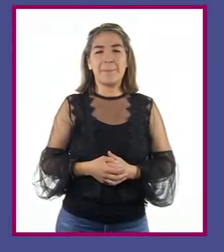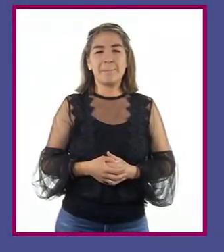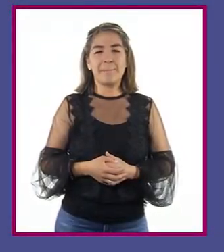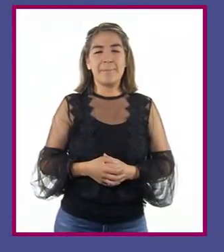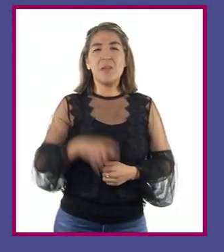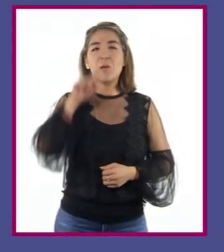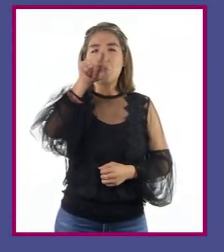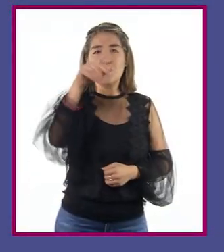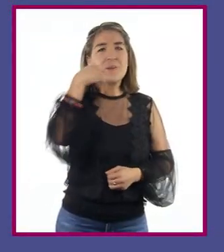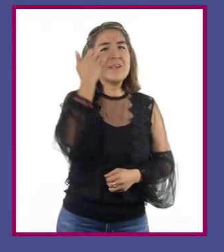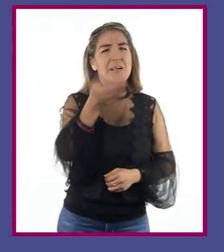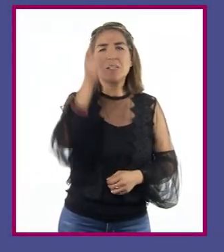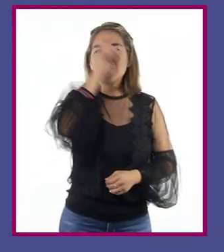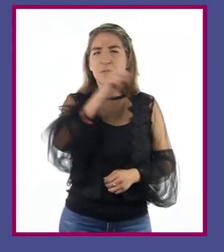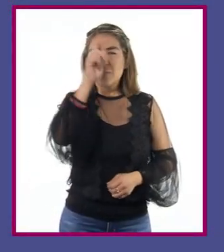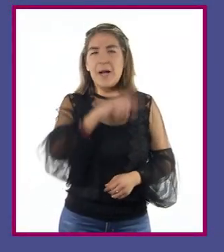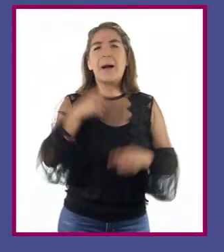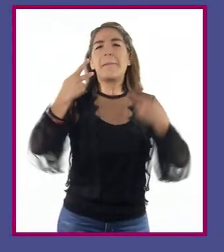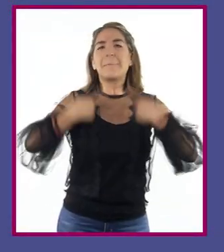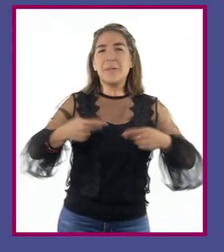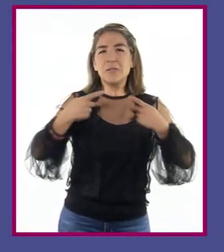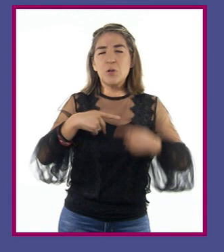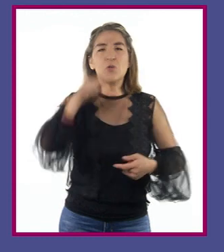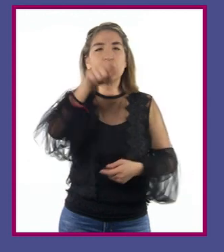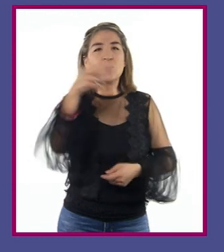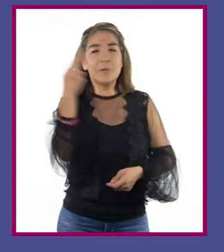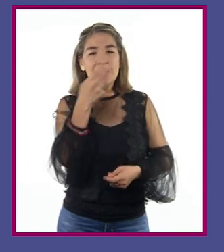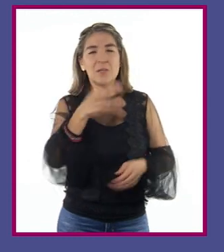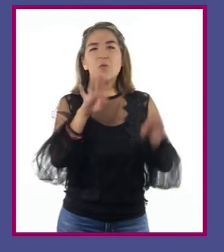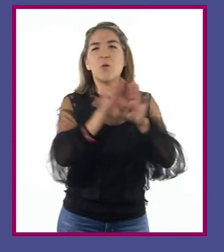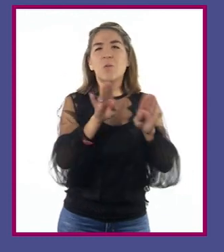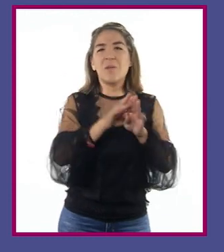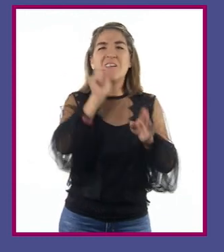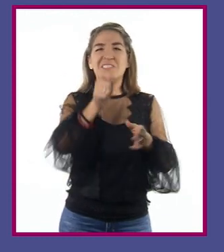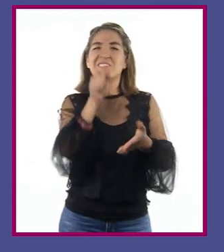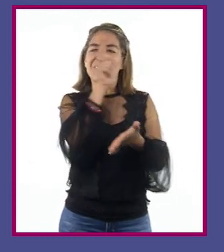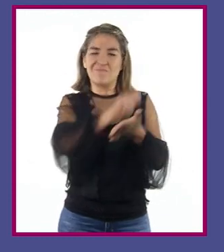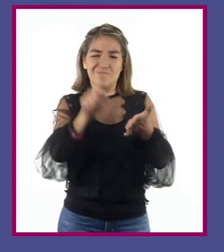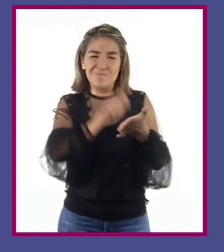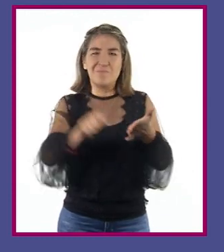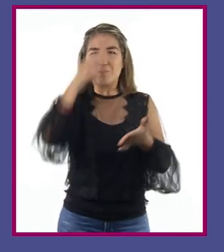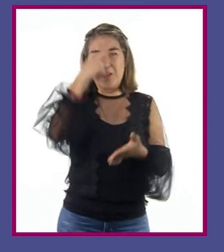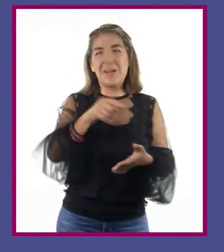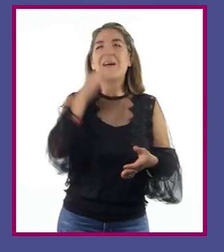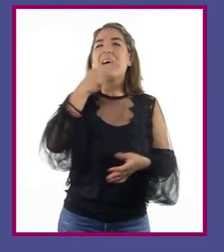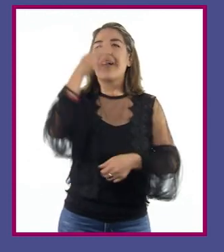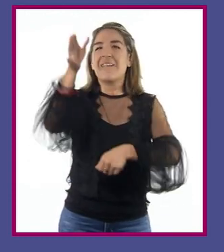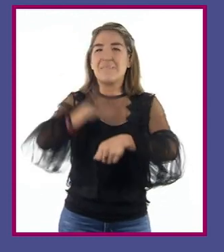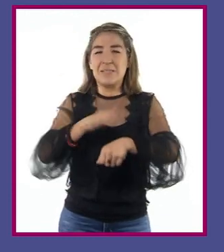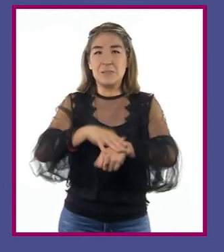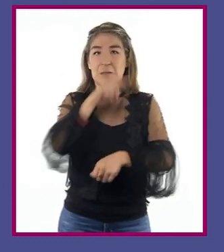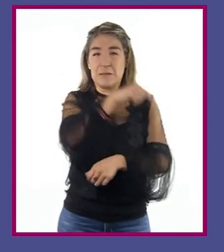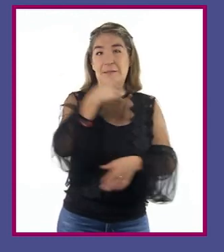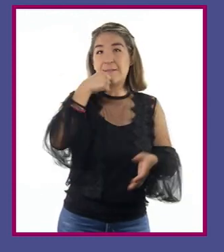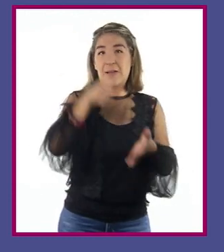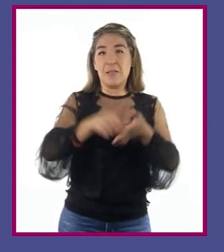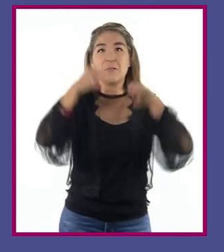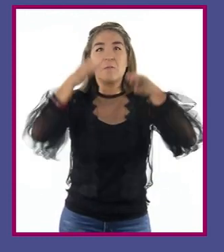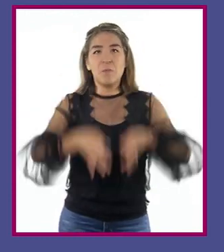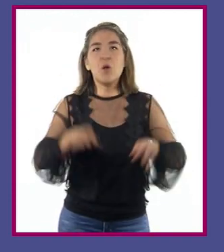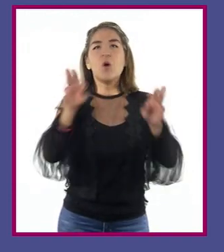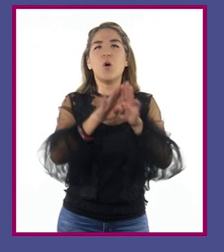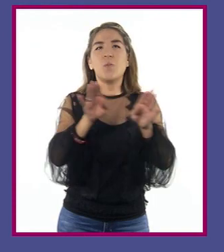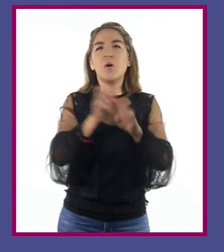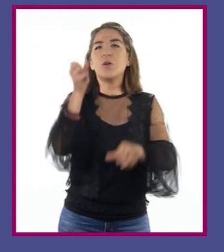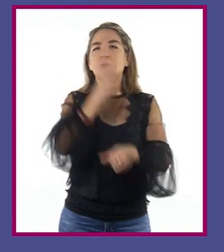¿Quieres recomendar a una persona? ¿O bien, necesitas hacer una queja por escrito? Una carta formal es una opción para